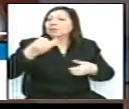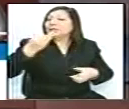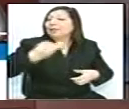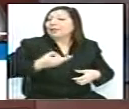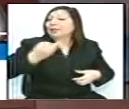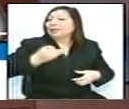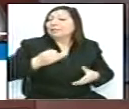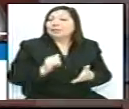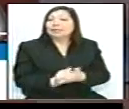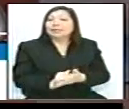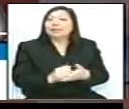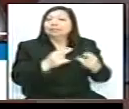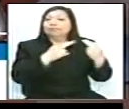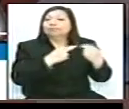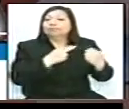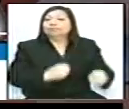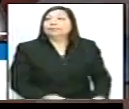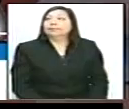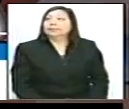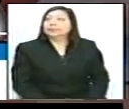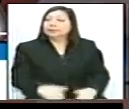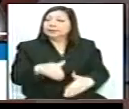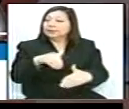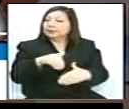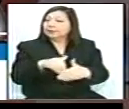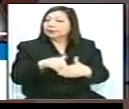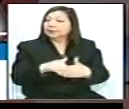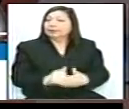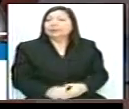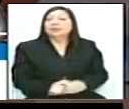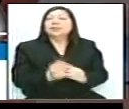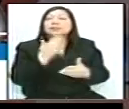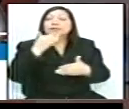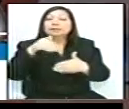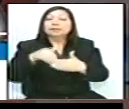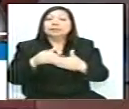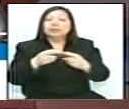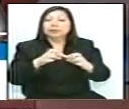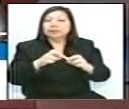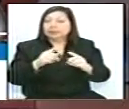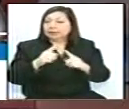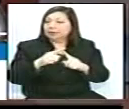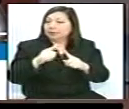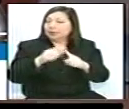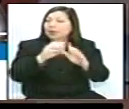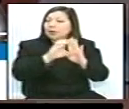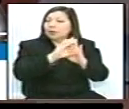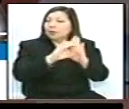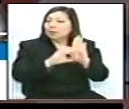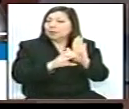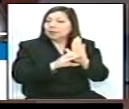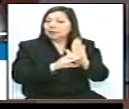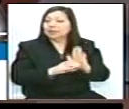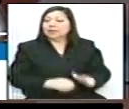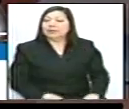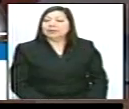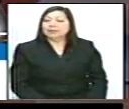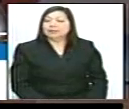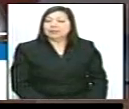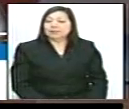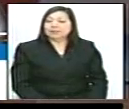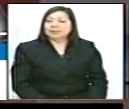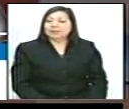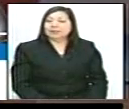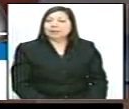Especial encargada de seleccionar a los candidatos a magistrados del Tribunal